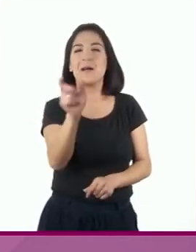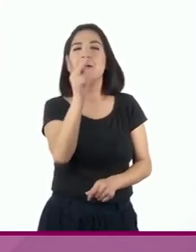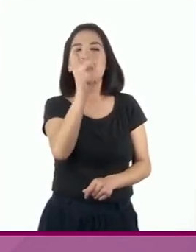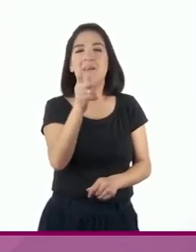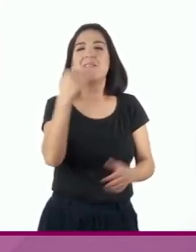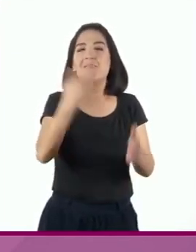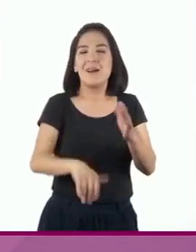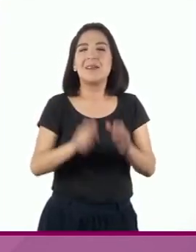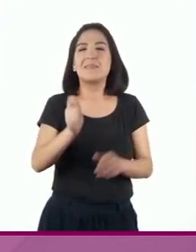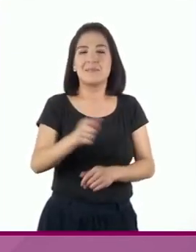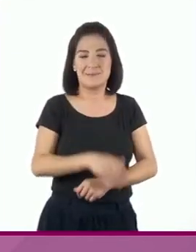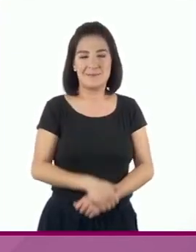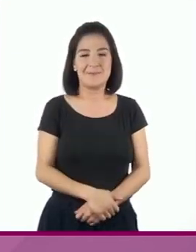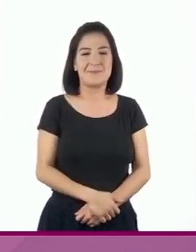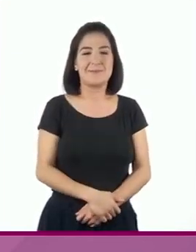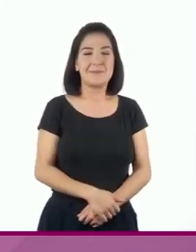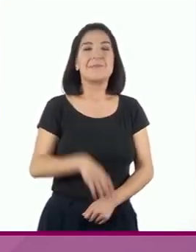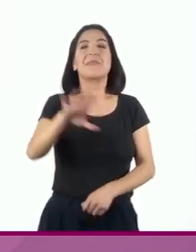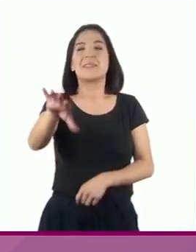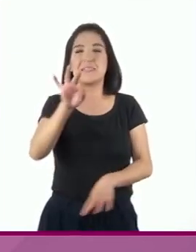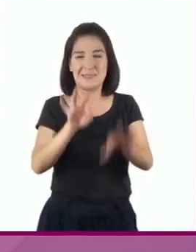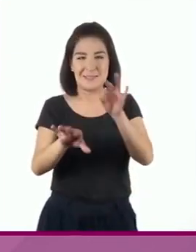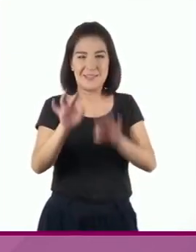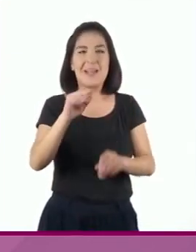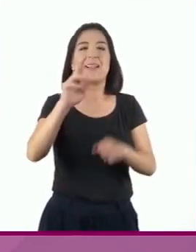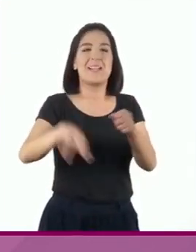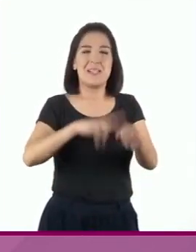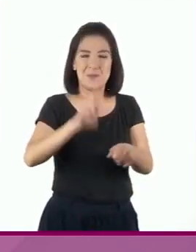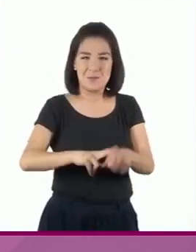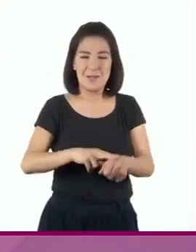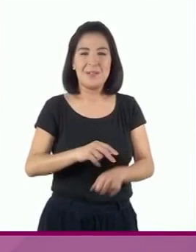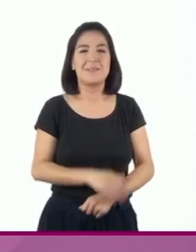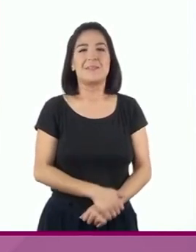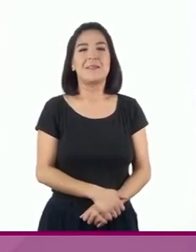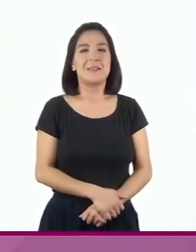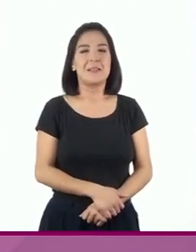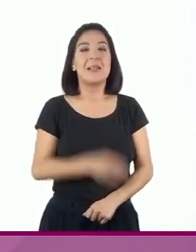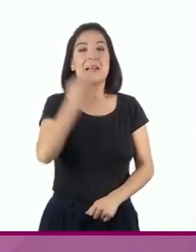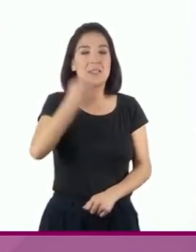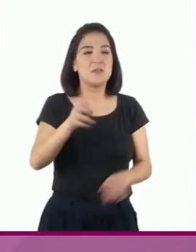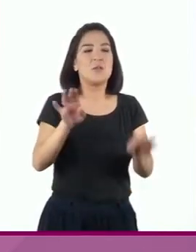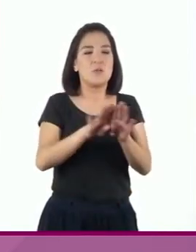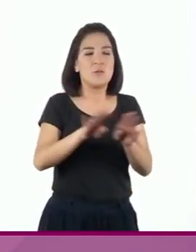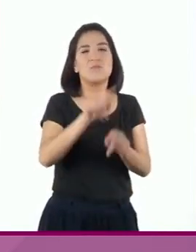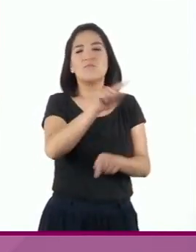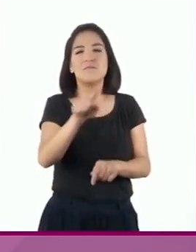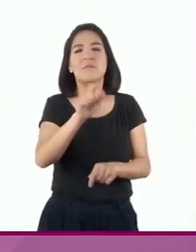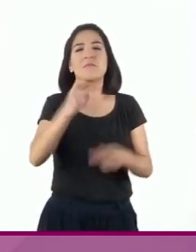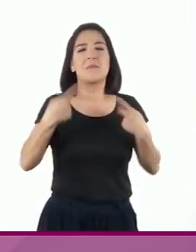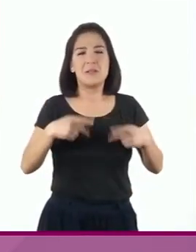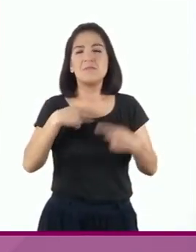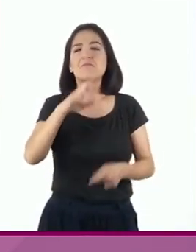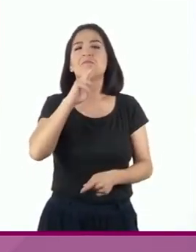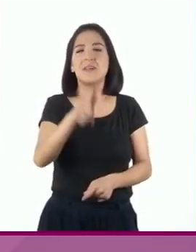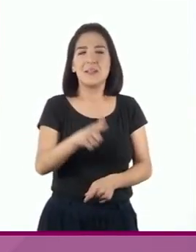la base para la formación de nuevas especies. Y finalmente, ¿qué? A través de